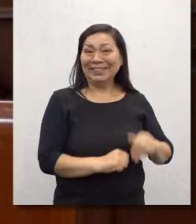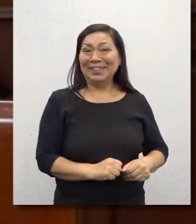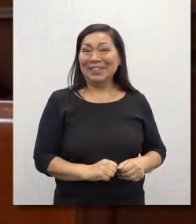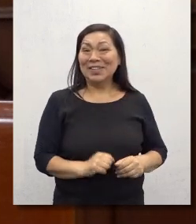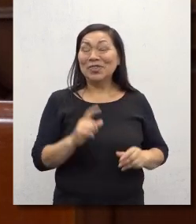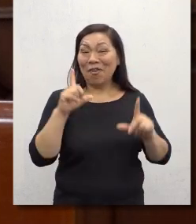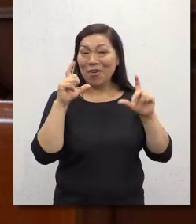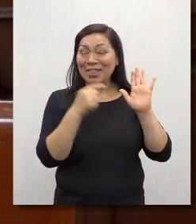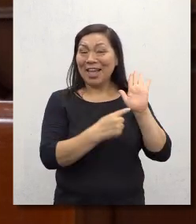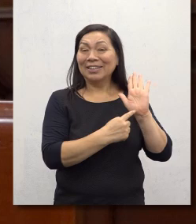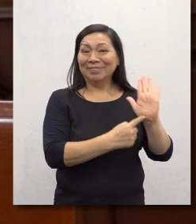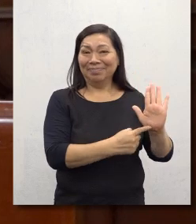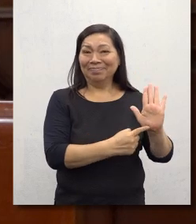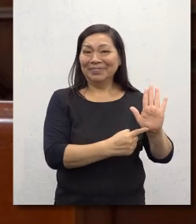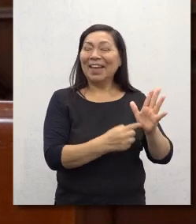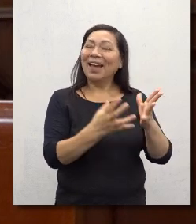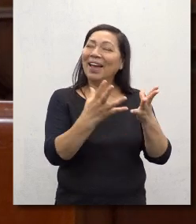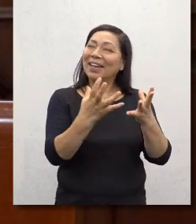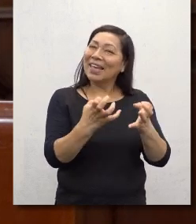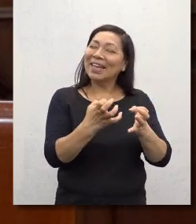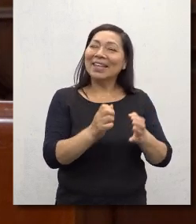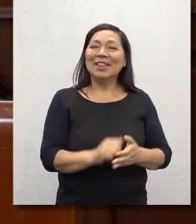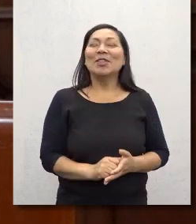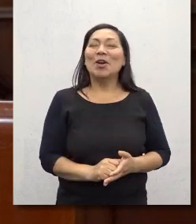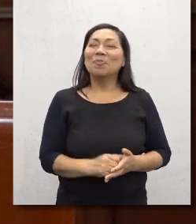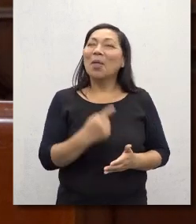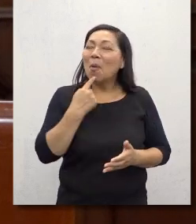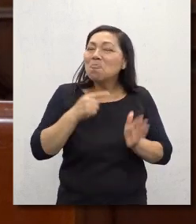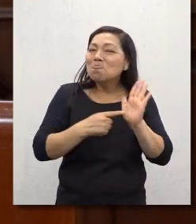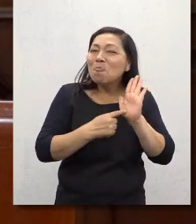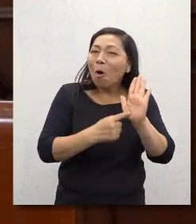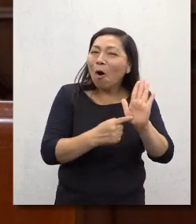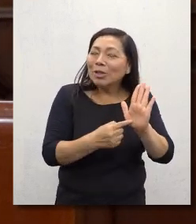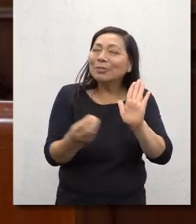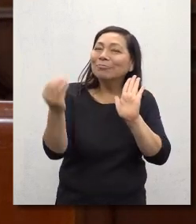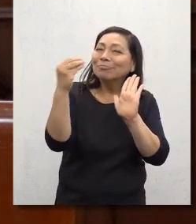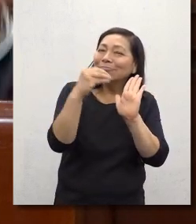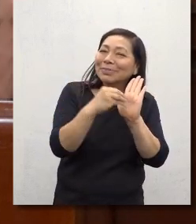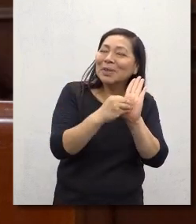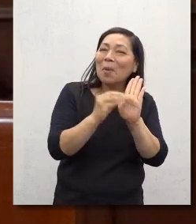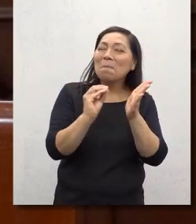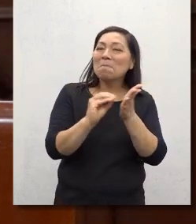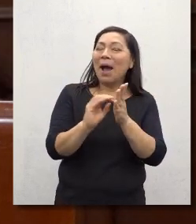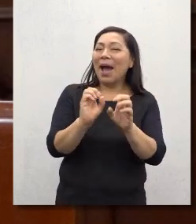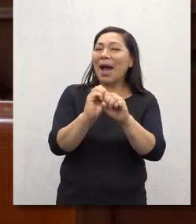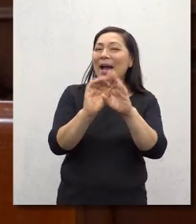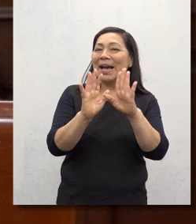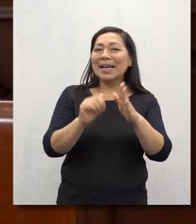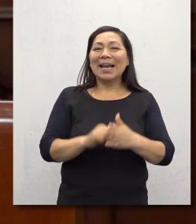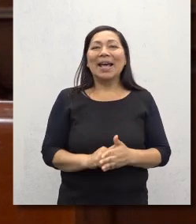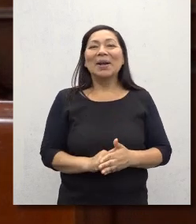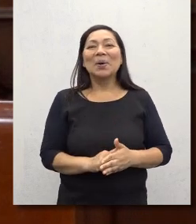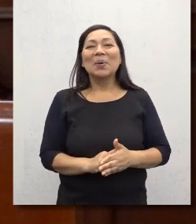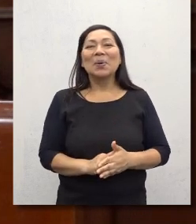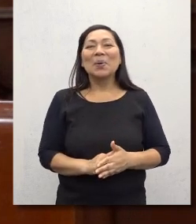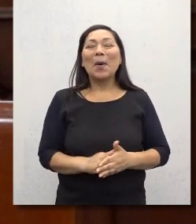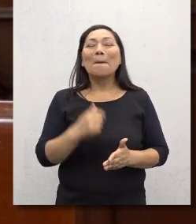su figura ha querido justamente ponerle este tono claro